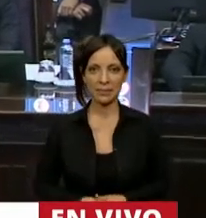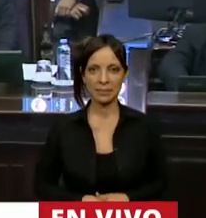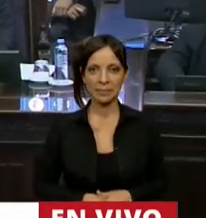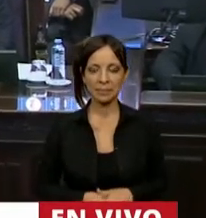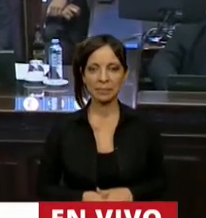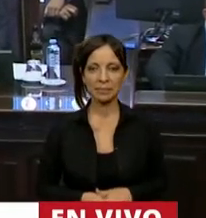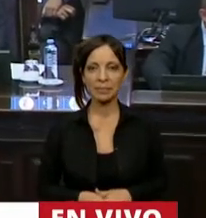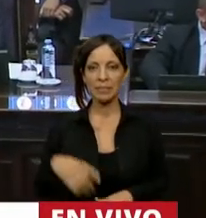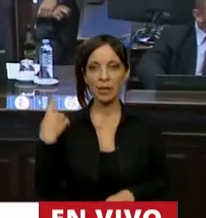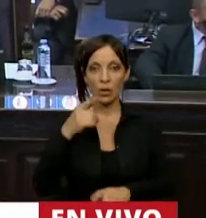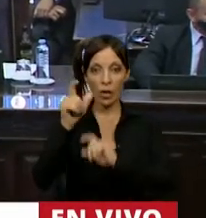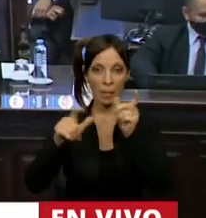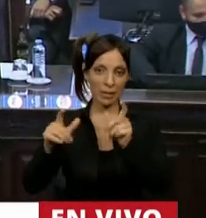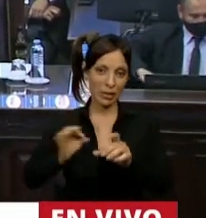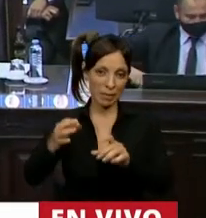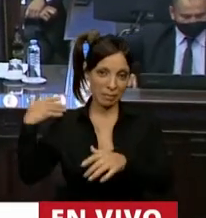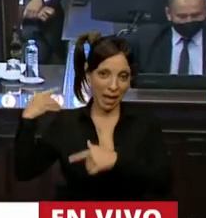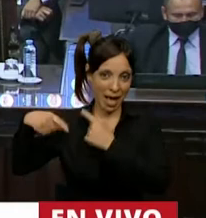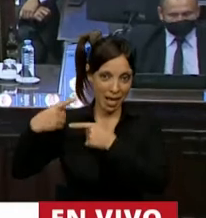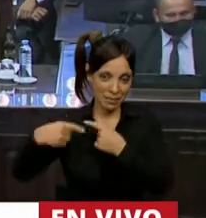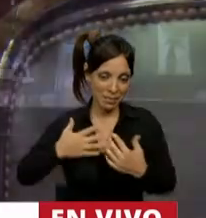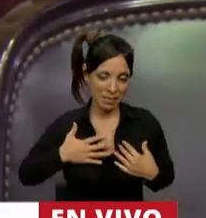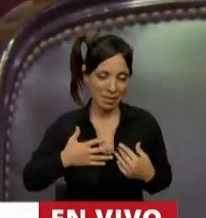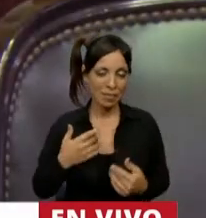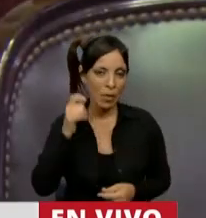para todos los de mi generación